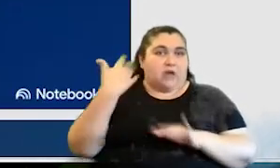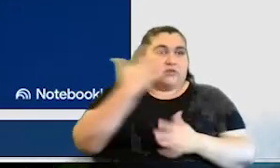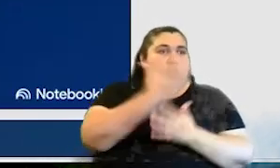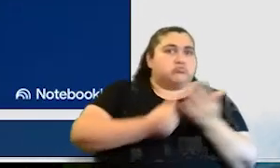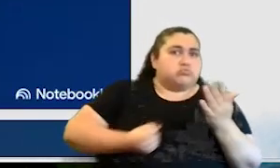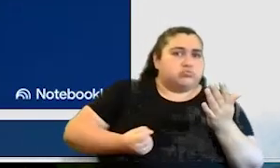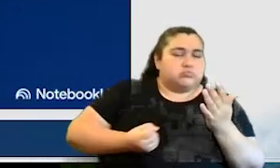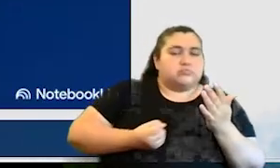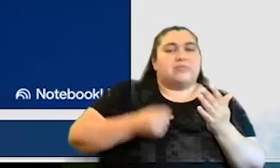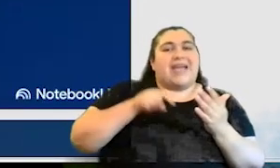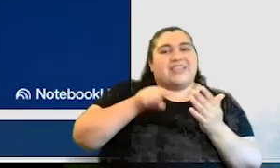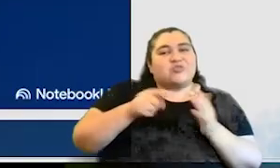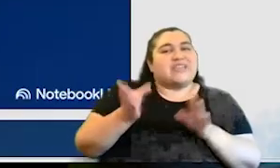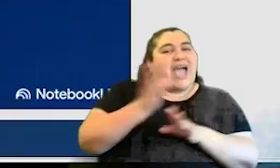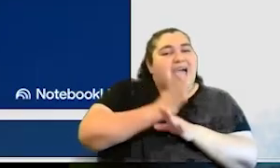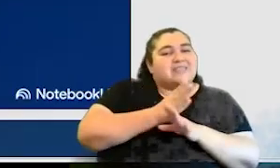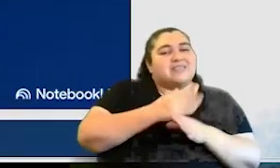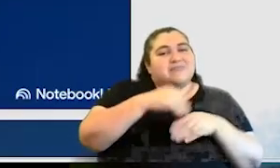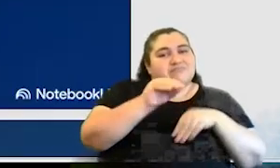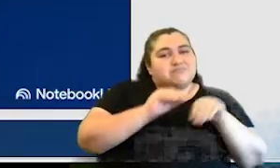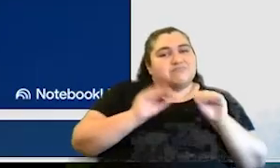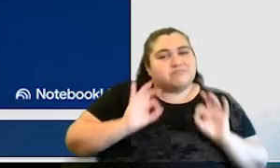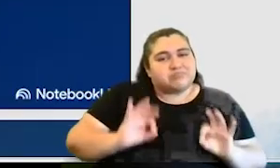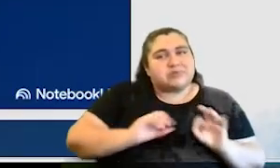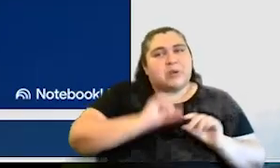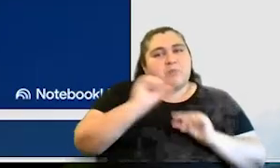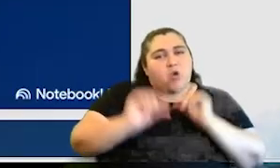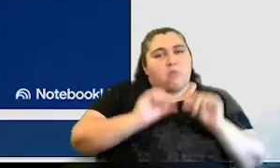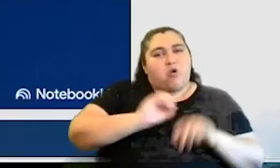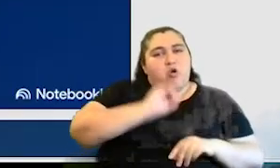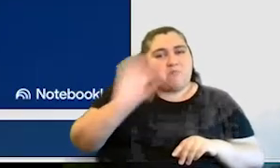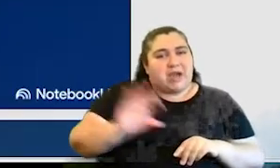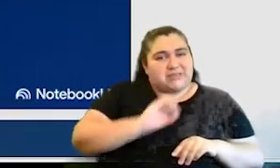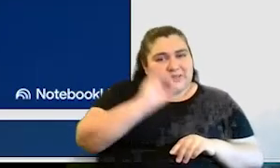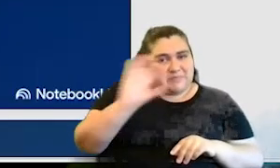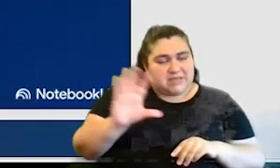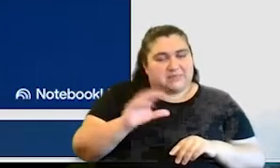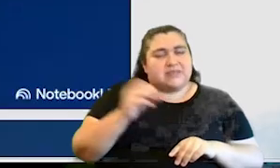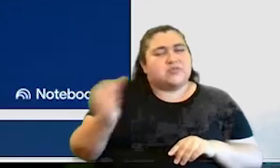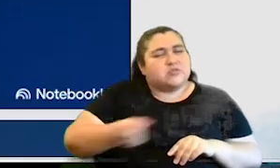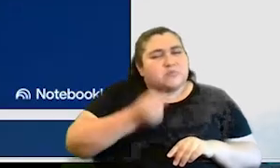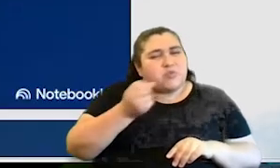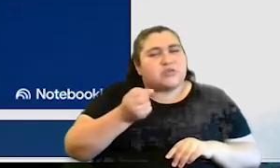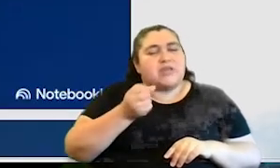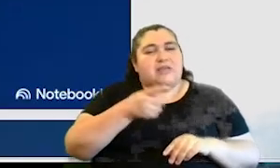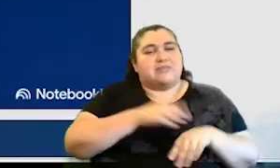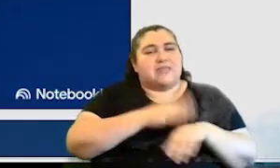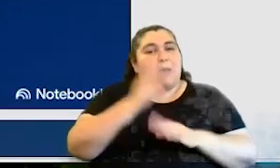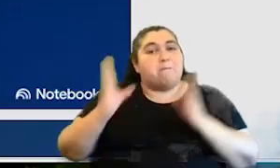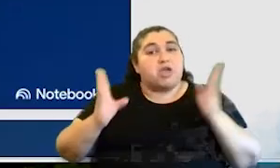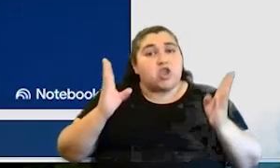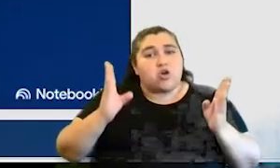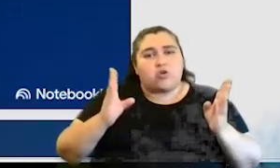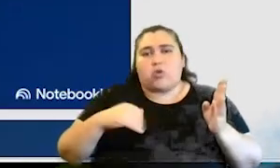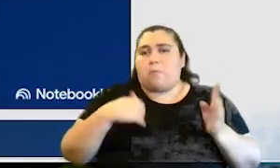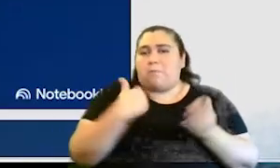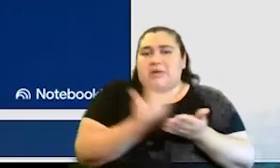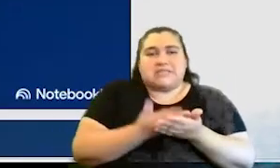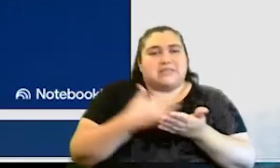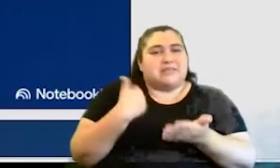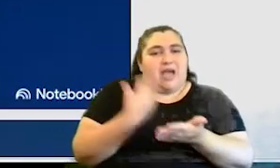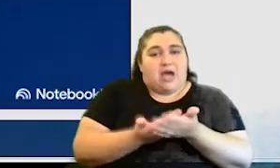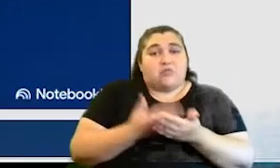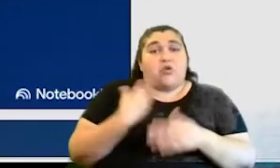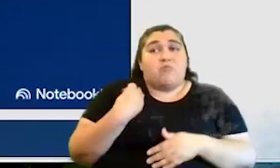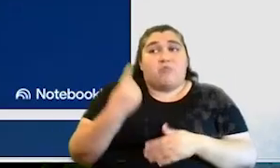retener. Entonces, para ese periodo lo ideal es que esté todo presentado, porque también el empleador